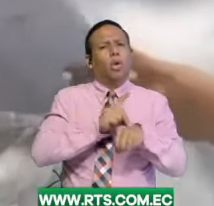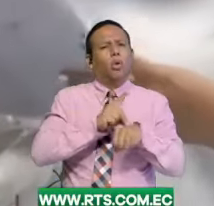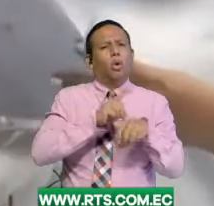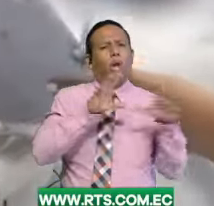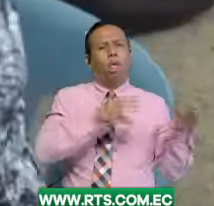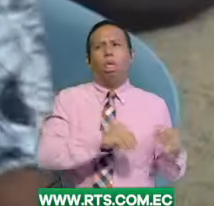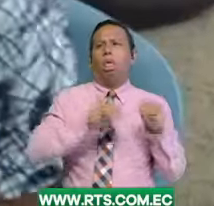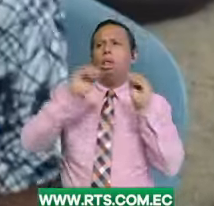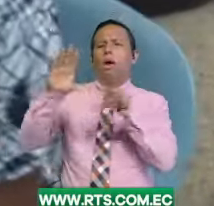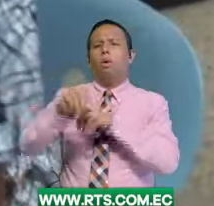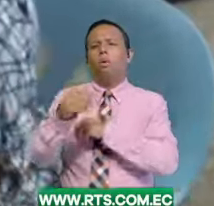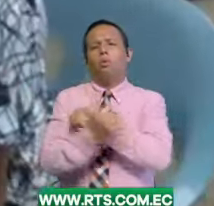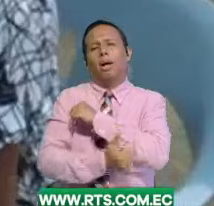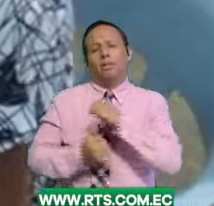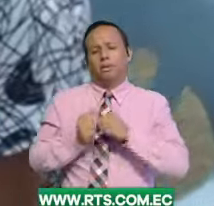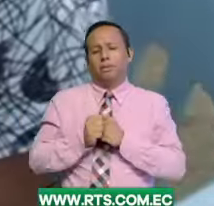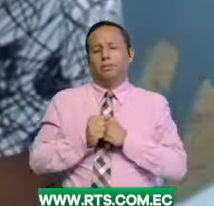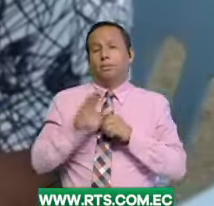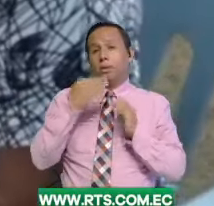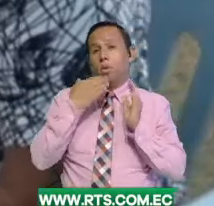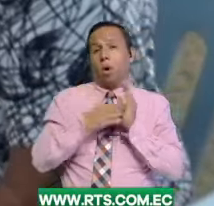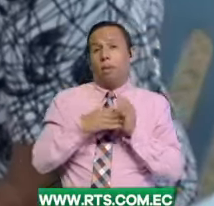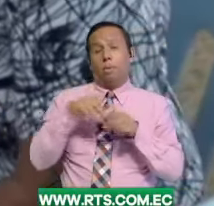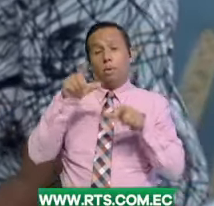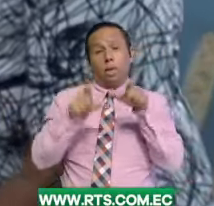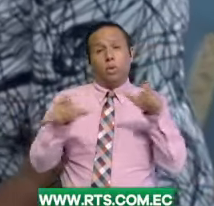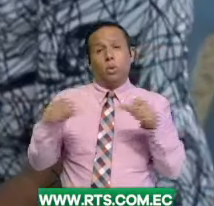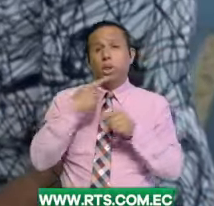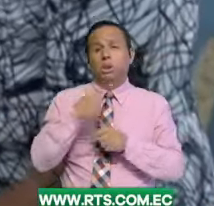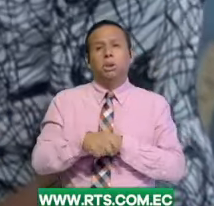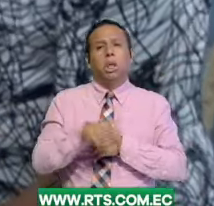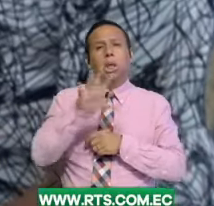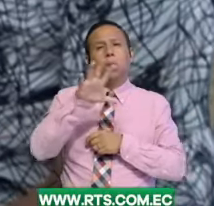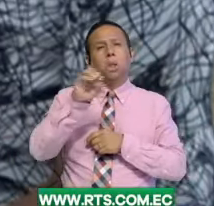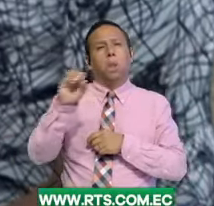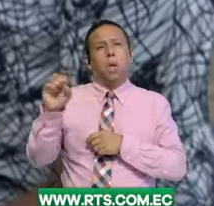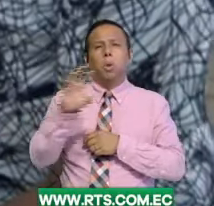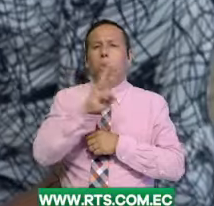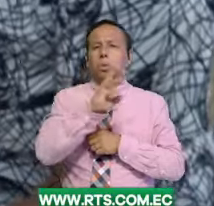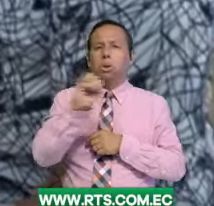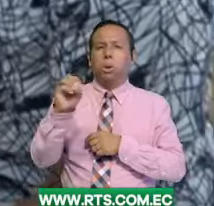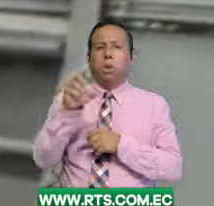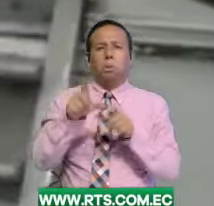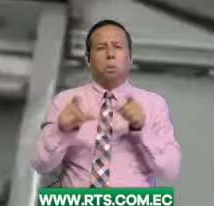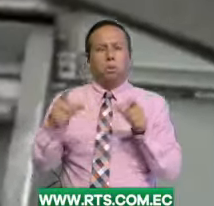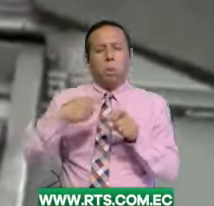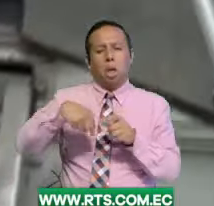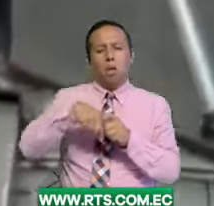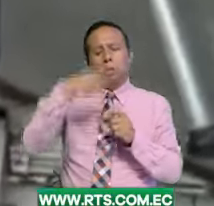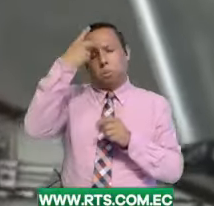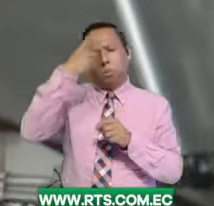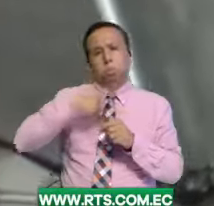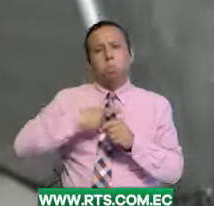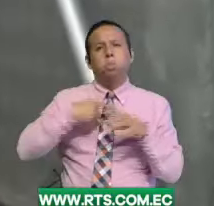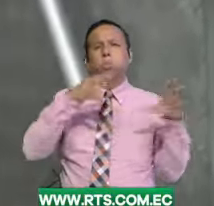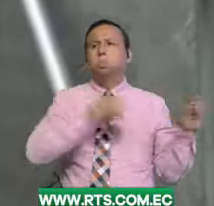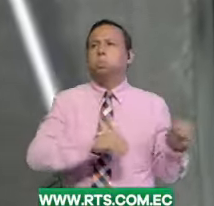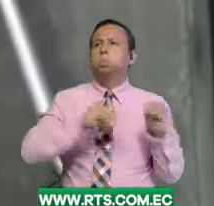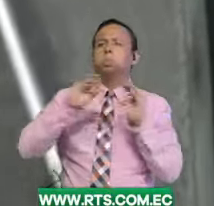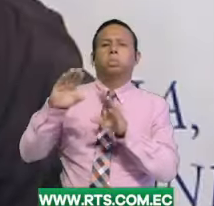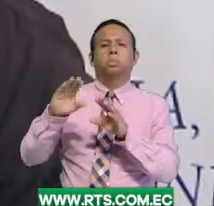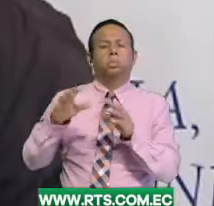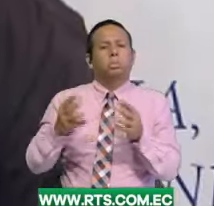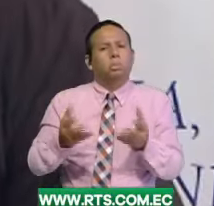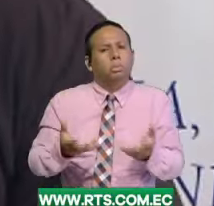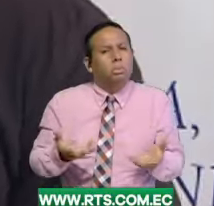optativa esa brecha de 500 600 médicos que no optan por tomar la rural si no es que se van a estudiar al extranjero se puede cubrir con los medicos que están